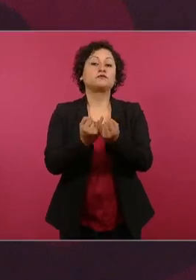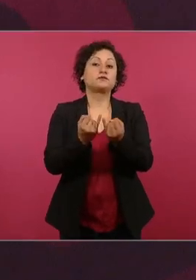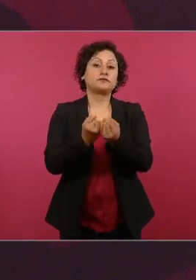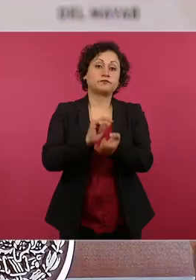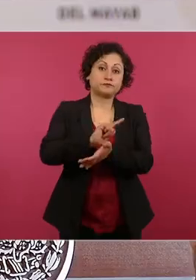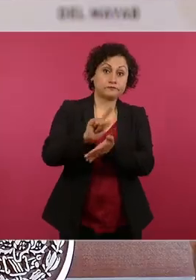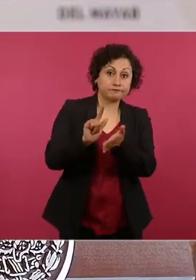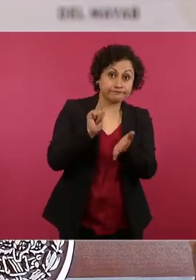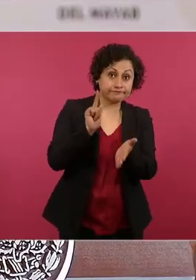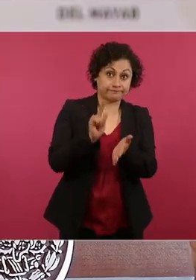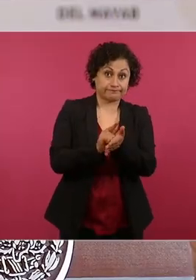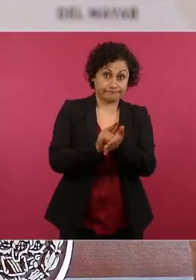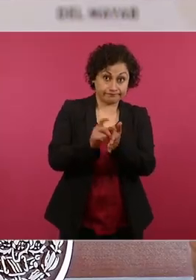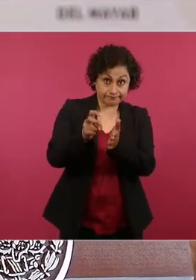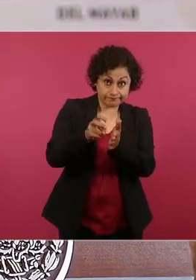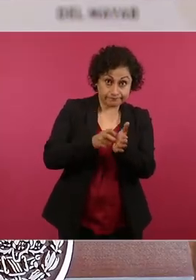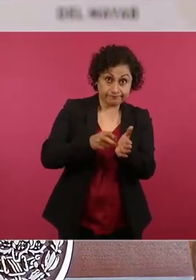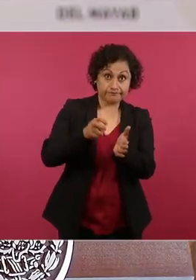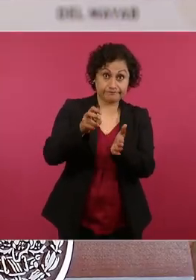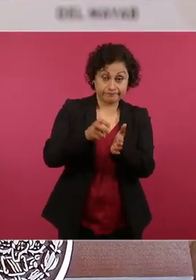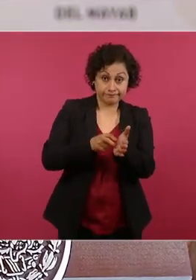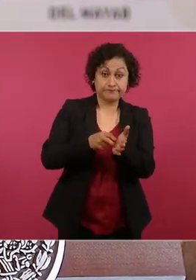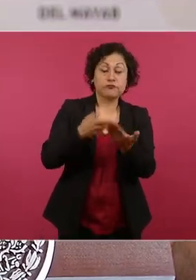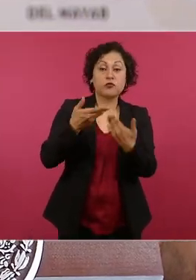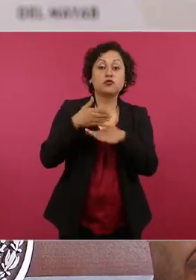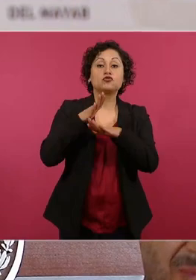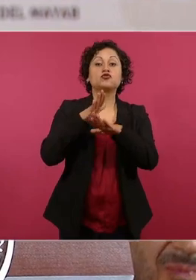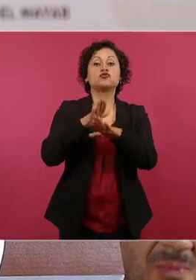Poder Judicial? Ya es